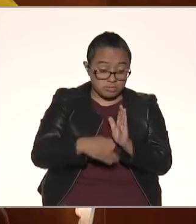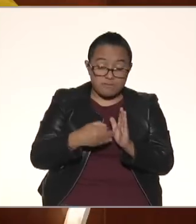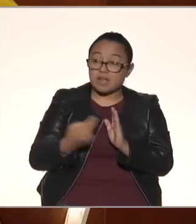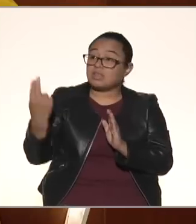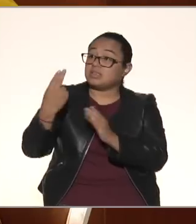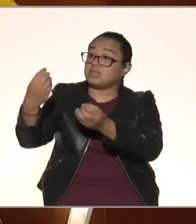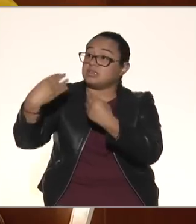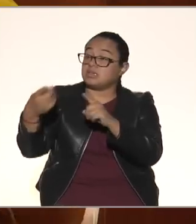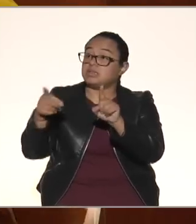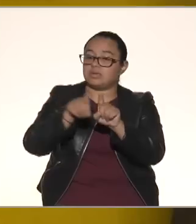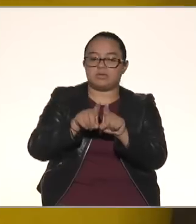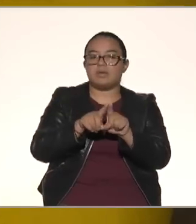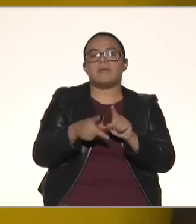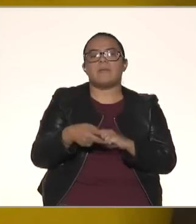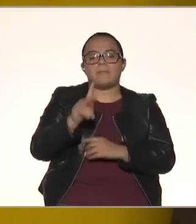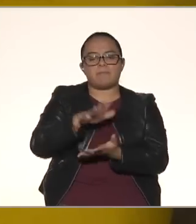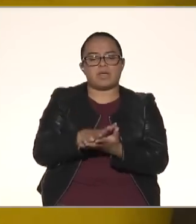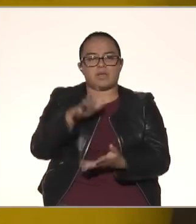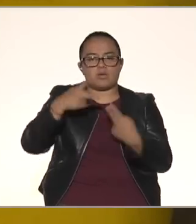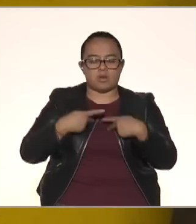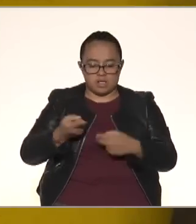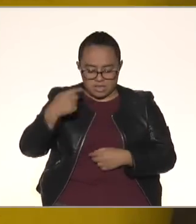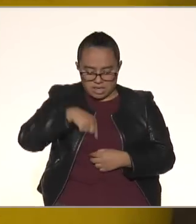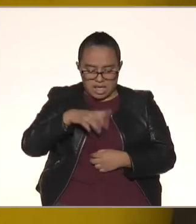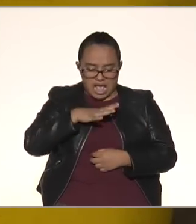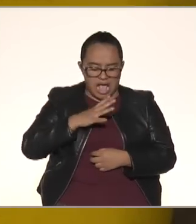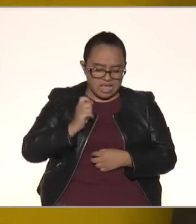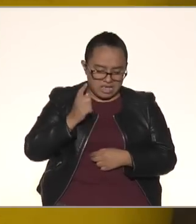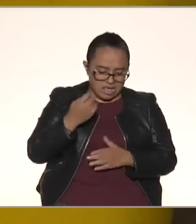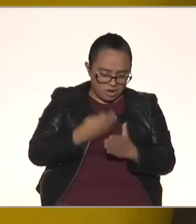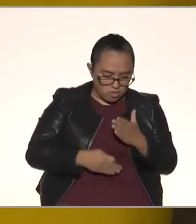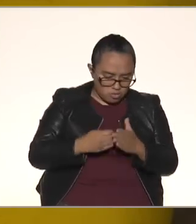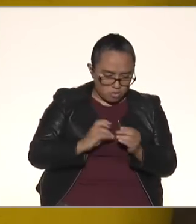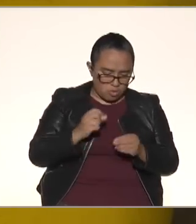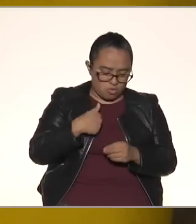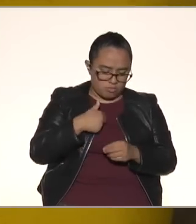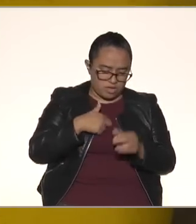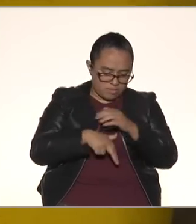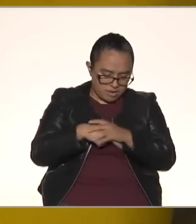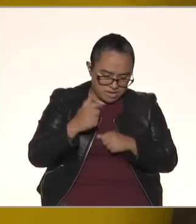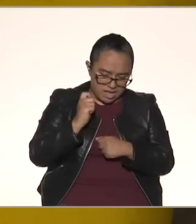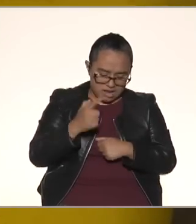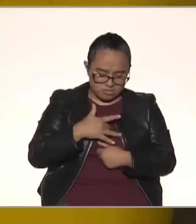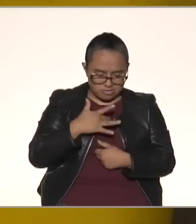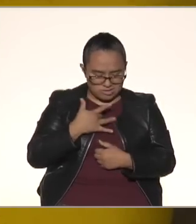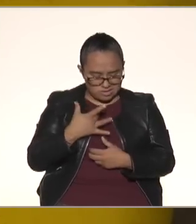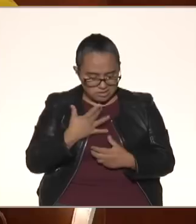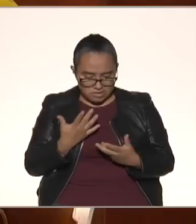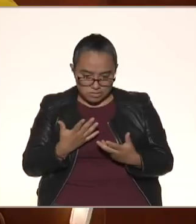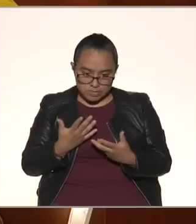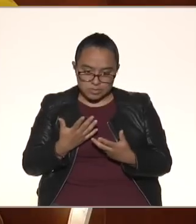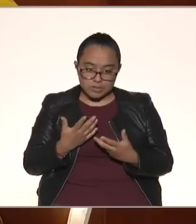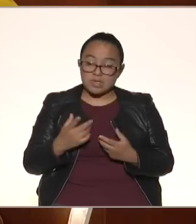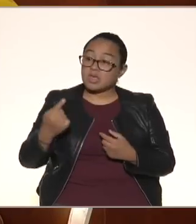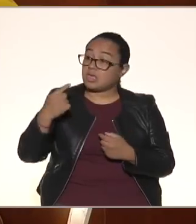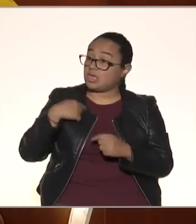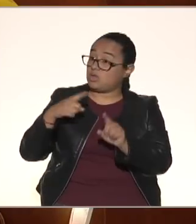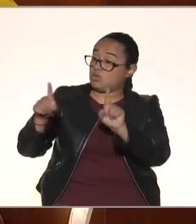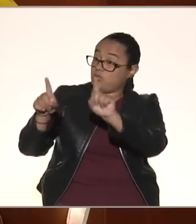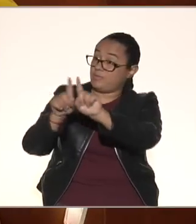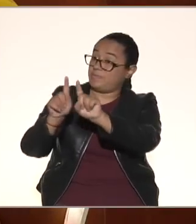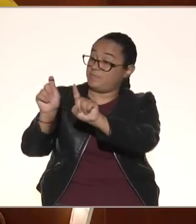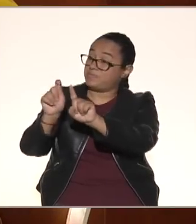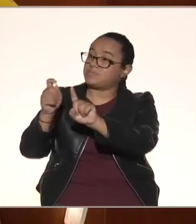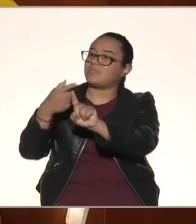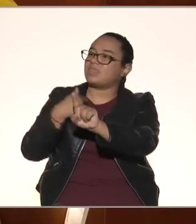hecho es que la mayoría vivimos en carencias, tenemos vacíos de nuestra propia huella y nos unimos a la pareja desde